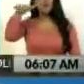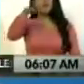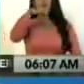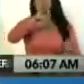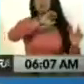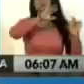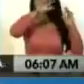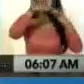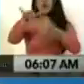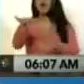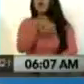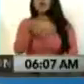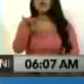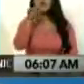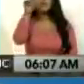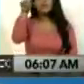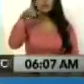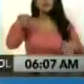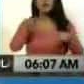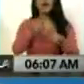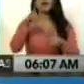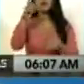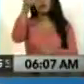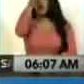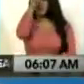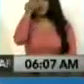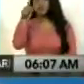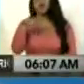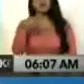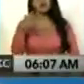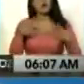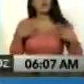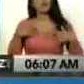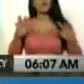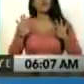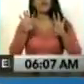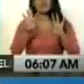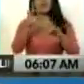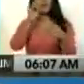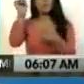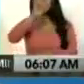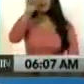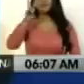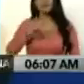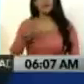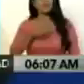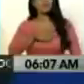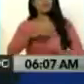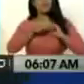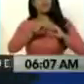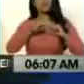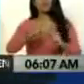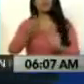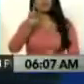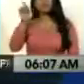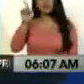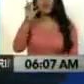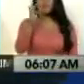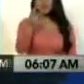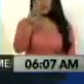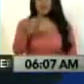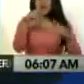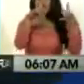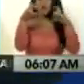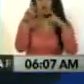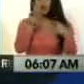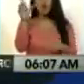movilizó específicamente a los medanos de Coro con alegría para decir al mundo que Venezuela tiene un corazón indestructible. Y ahí vemos también las